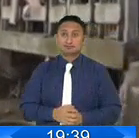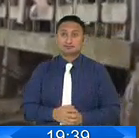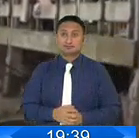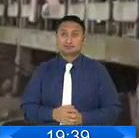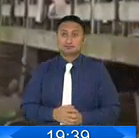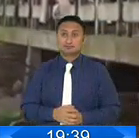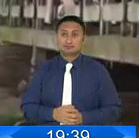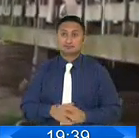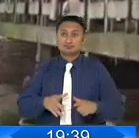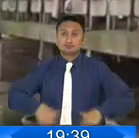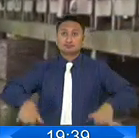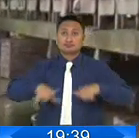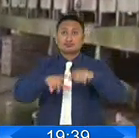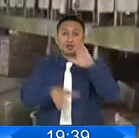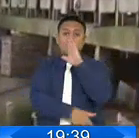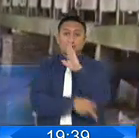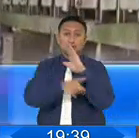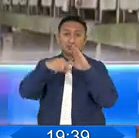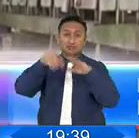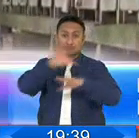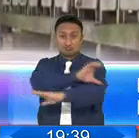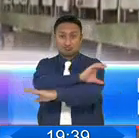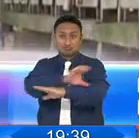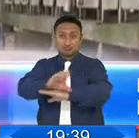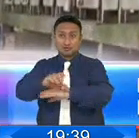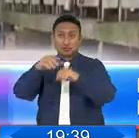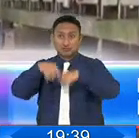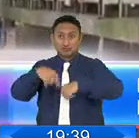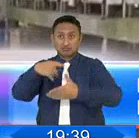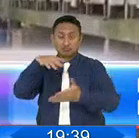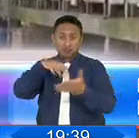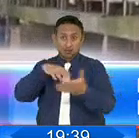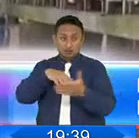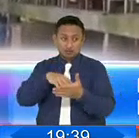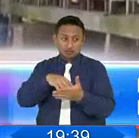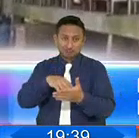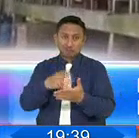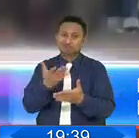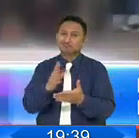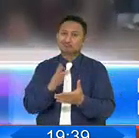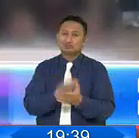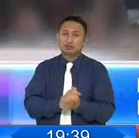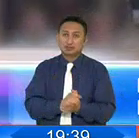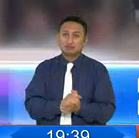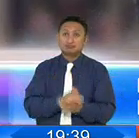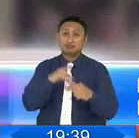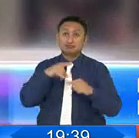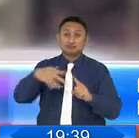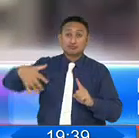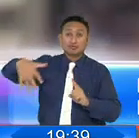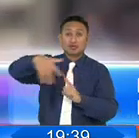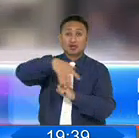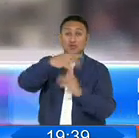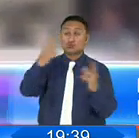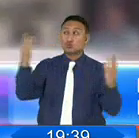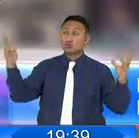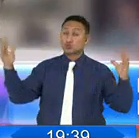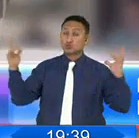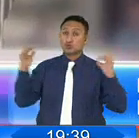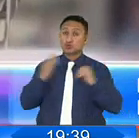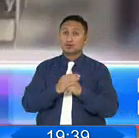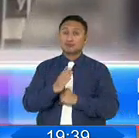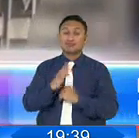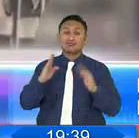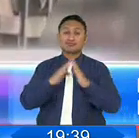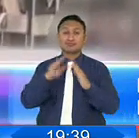En una pequeña zona de Pastaza, aquí en el campo, la posibilidad de estudiar se vuelve turbia. En medio de la selva y la maleza se encuentra la casa